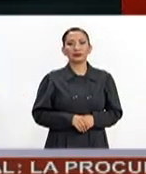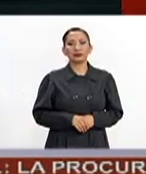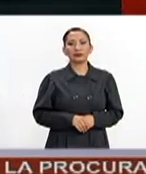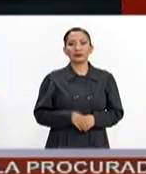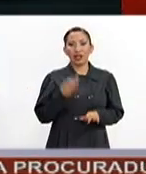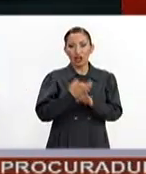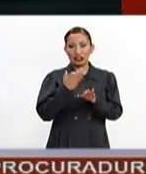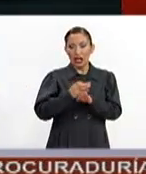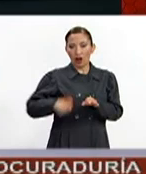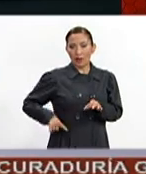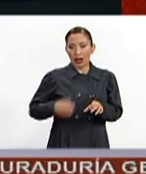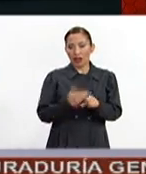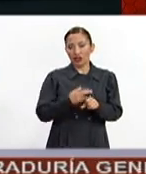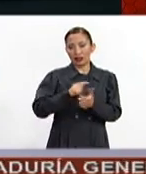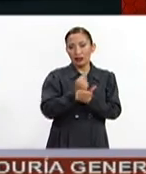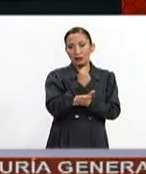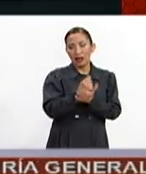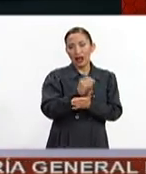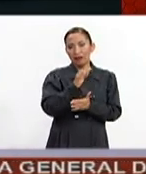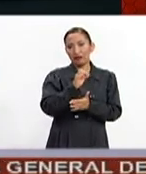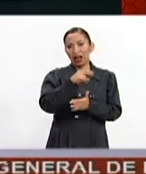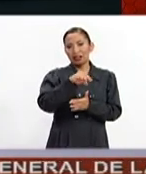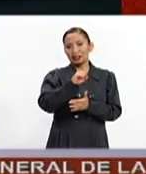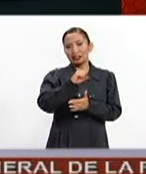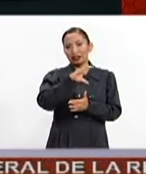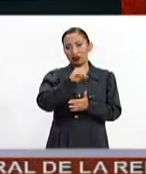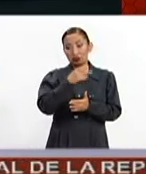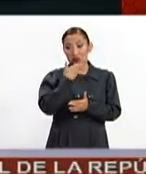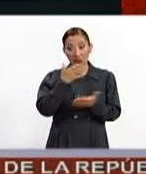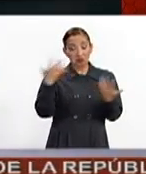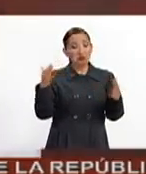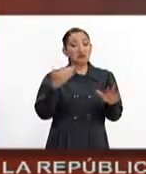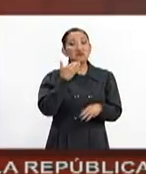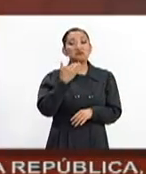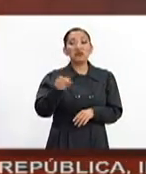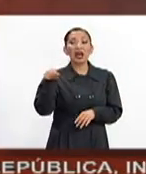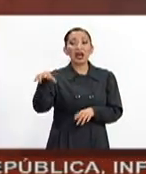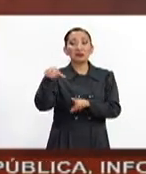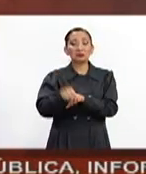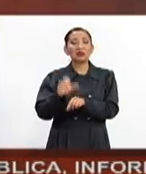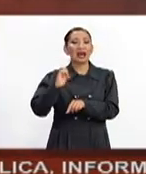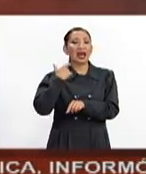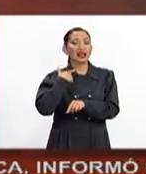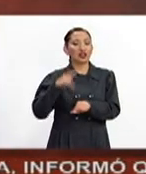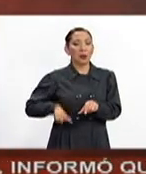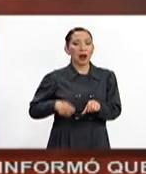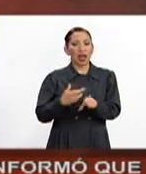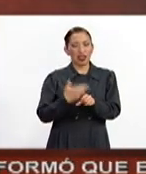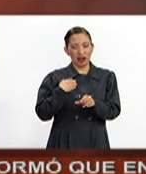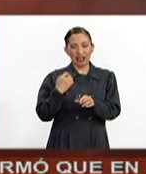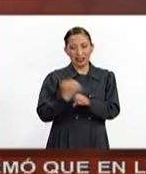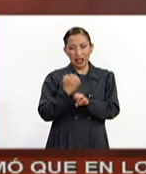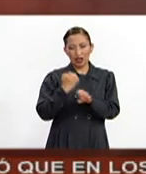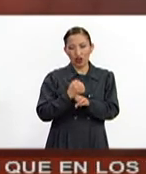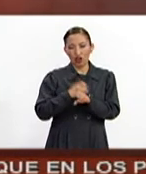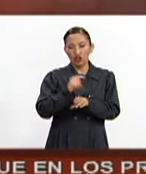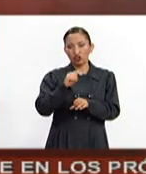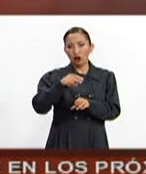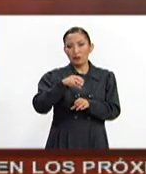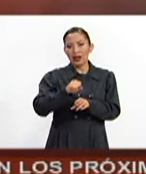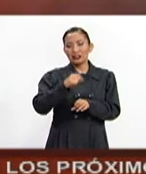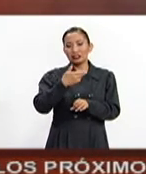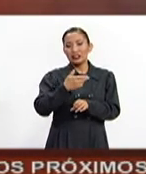El actual gobernador de Tamaulipas, Francisco Javier Cabeza de Vaca, aplaudió la detención del exgobernador del estado, Tomás Yarrington,